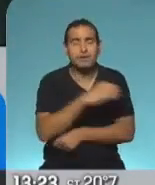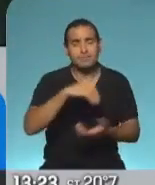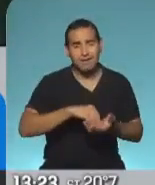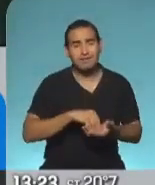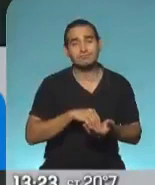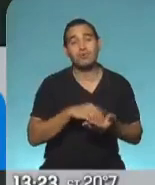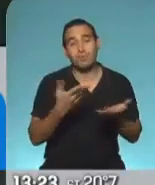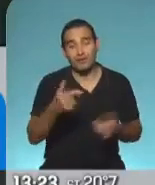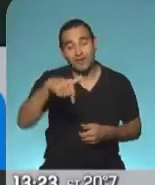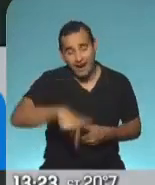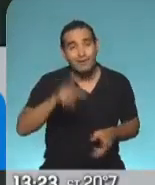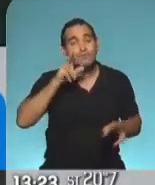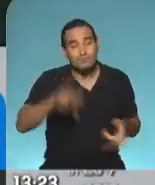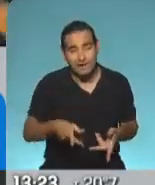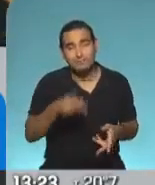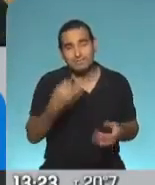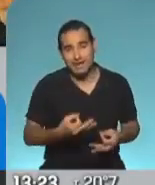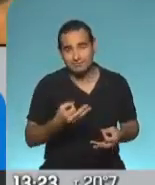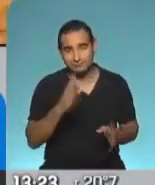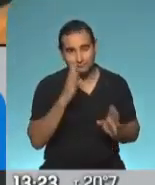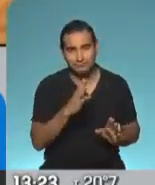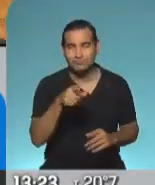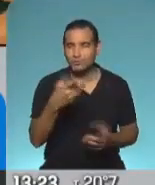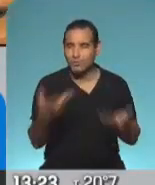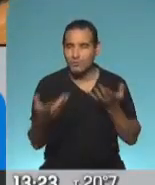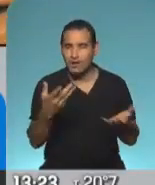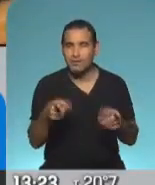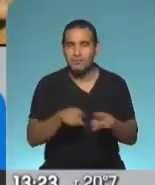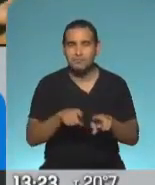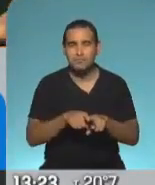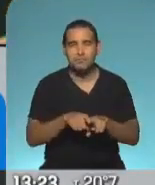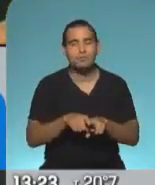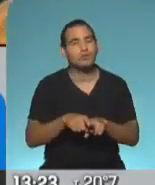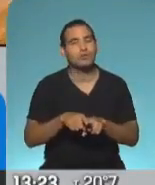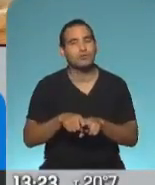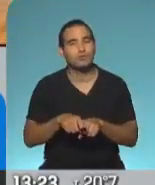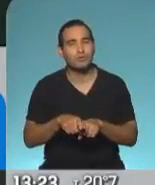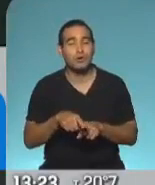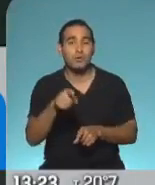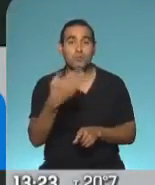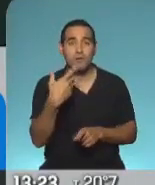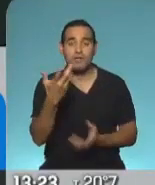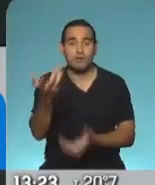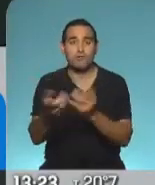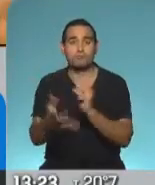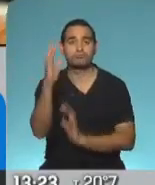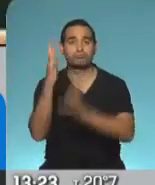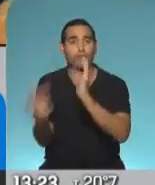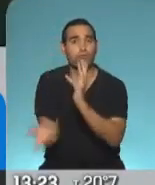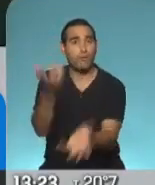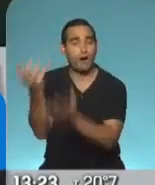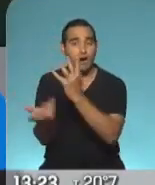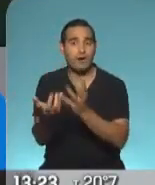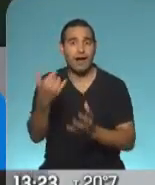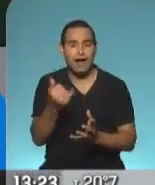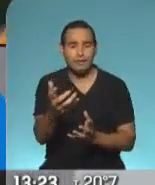eso hay estas estrategias especiales. Yo se lo comparaba recién con un incendio en el siguiente sentido. Usted puede tener un incendio forestal y de repente